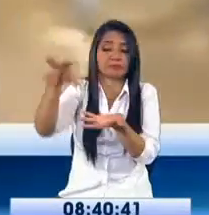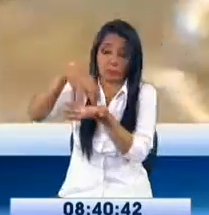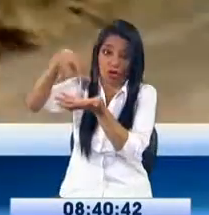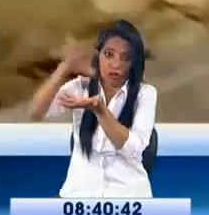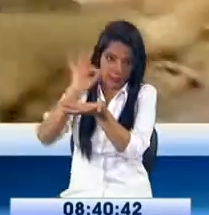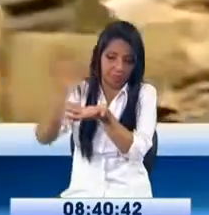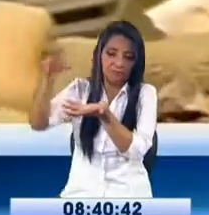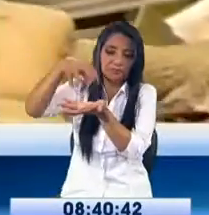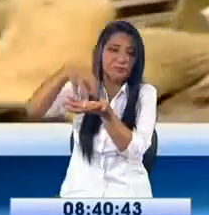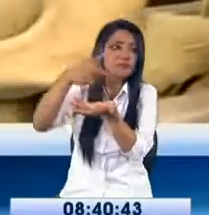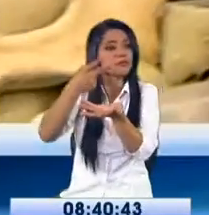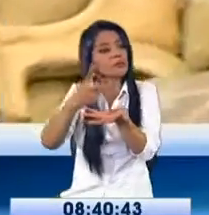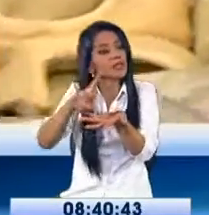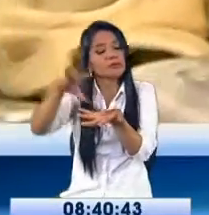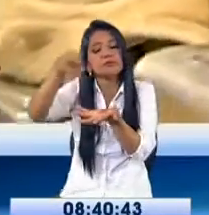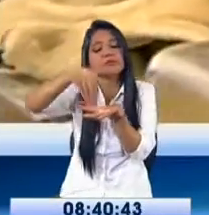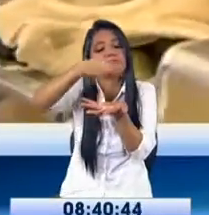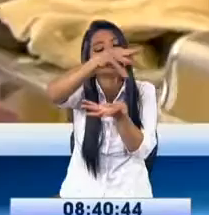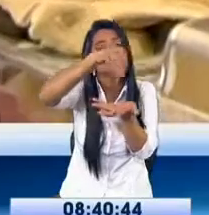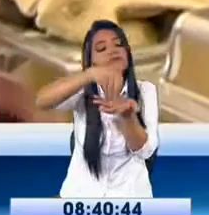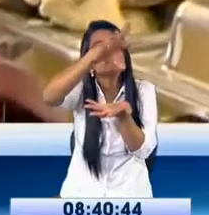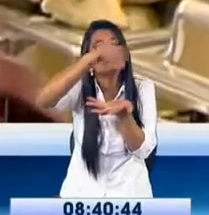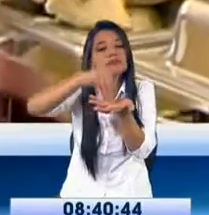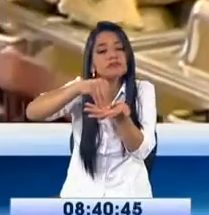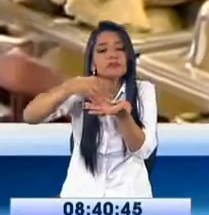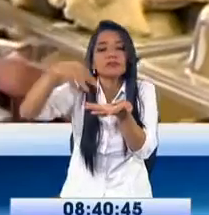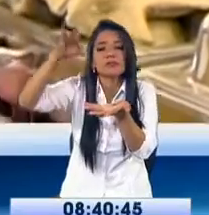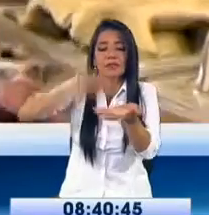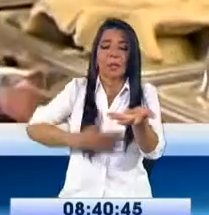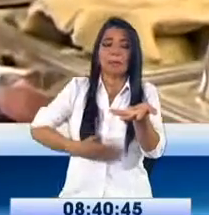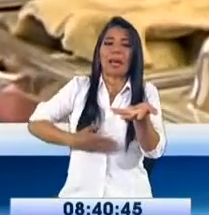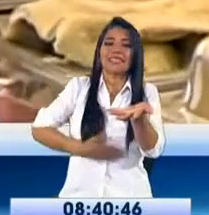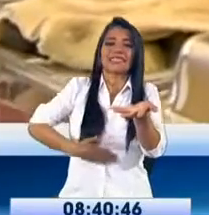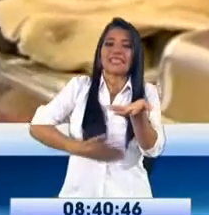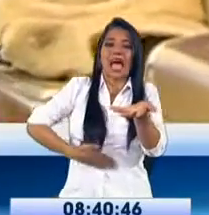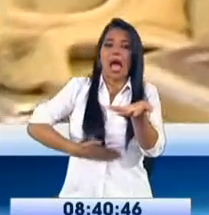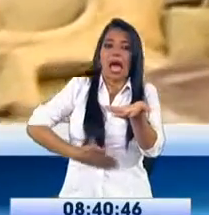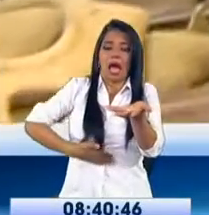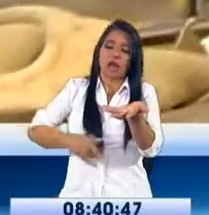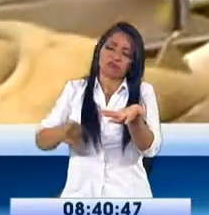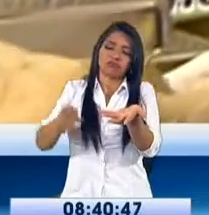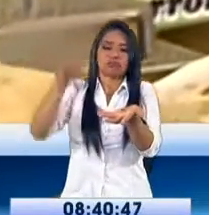todo lo que es los pedacitos lo que es la toallita o la panza